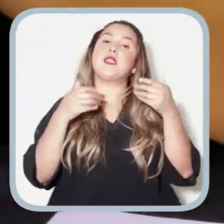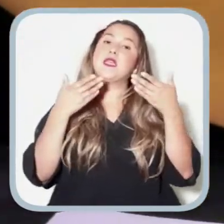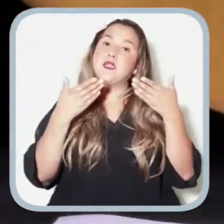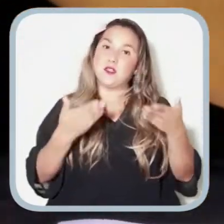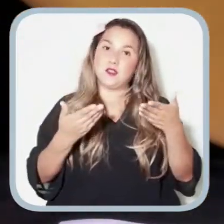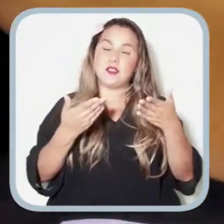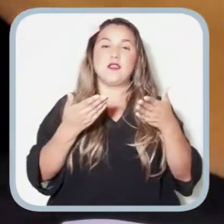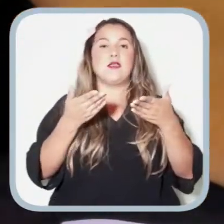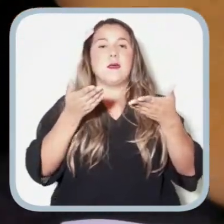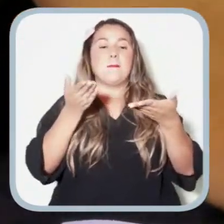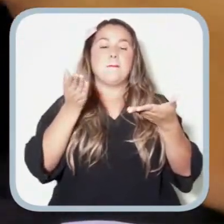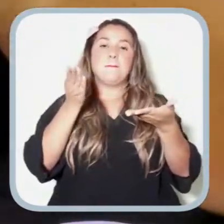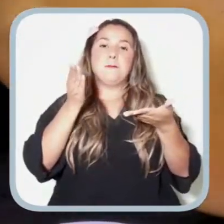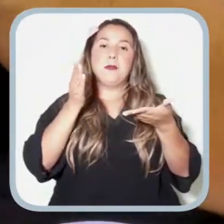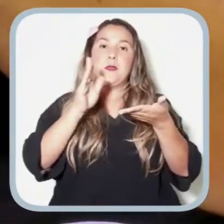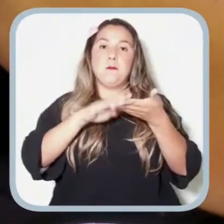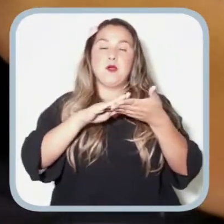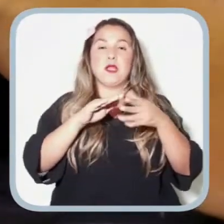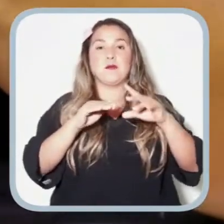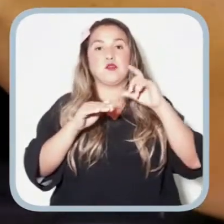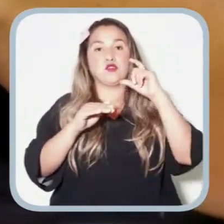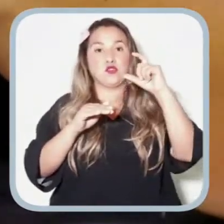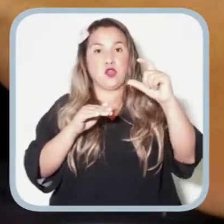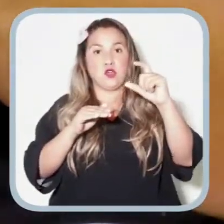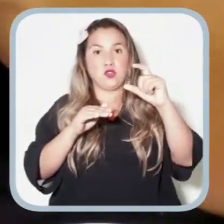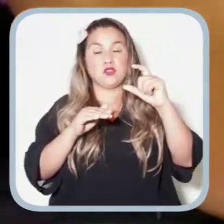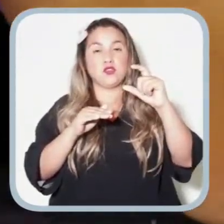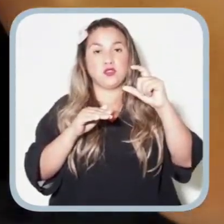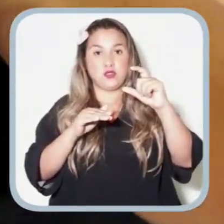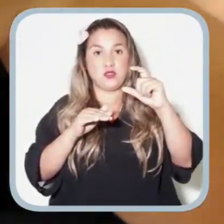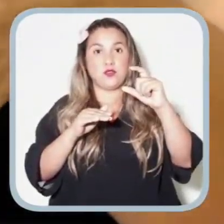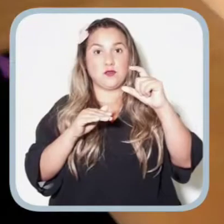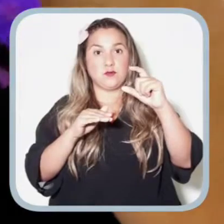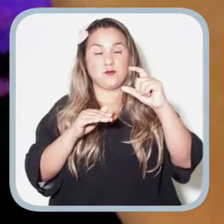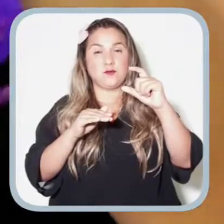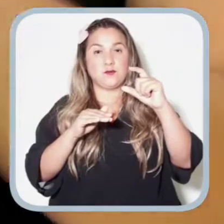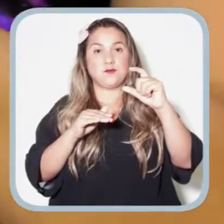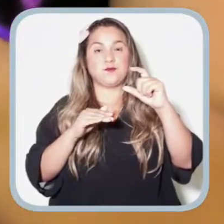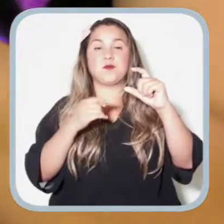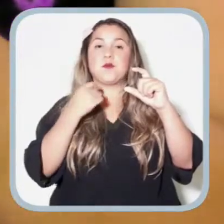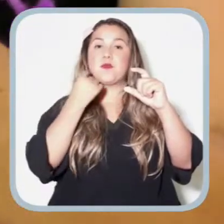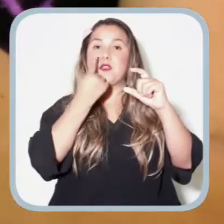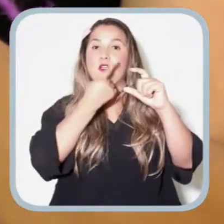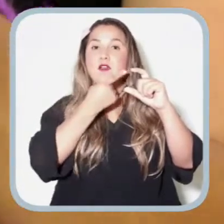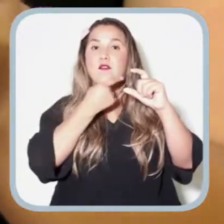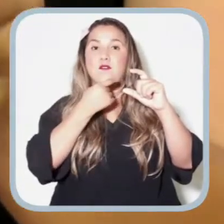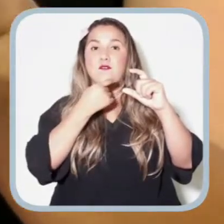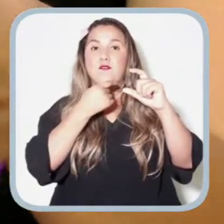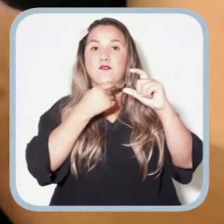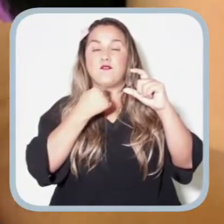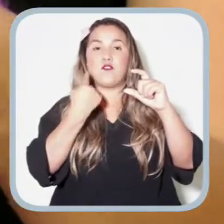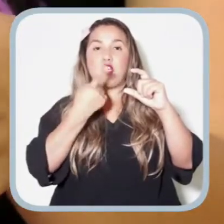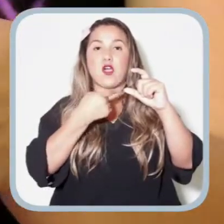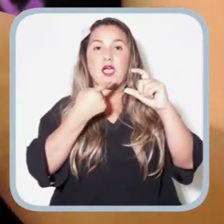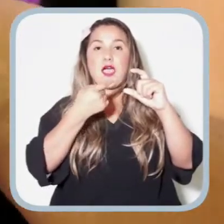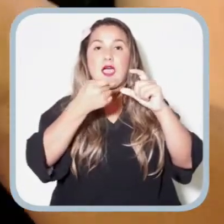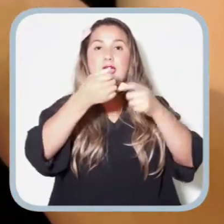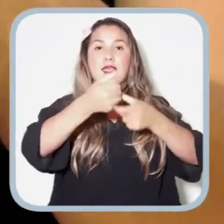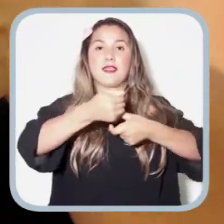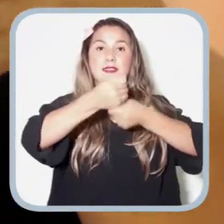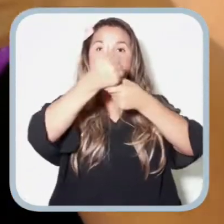entonces ponemos el corcho acá en la boca de la botella